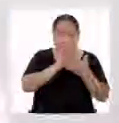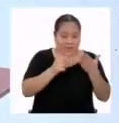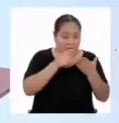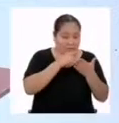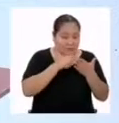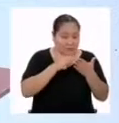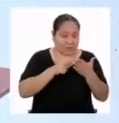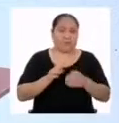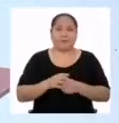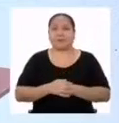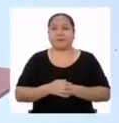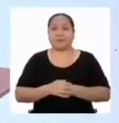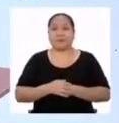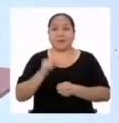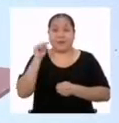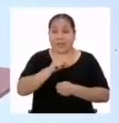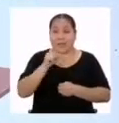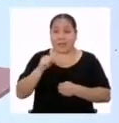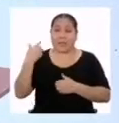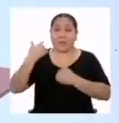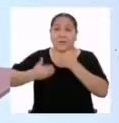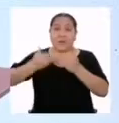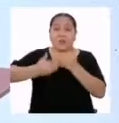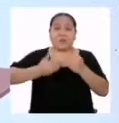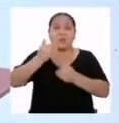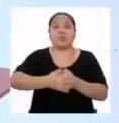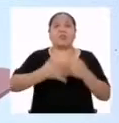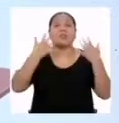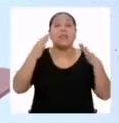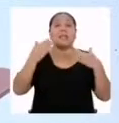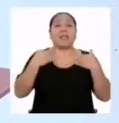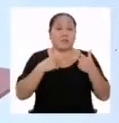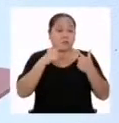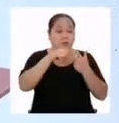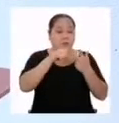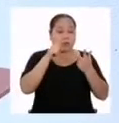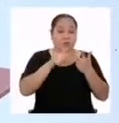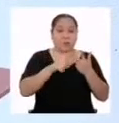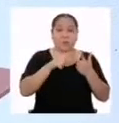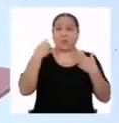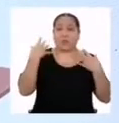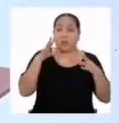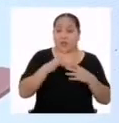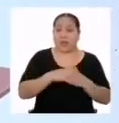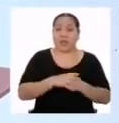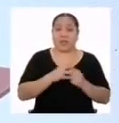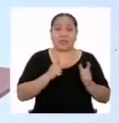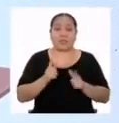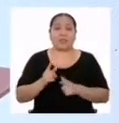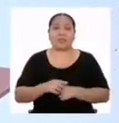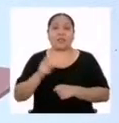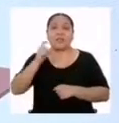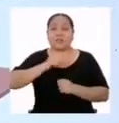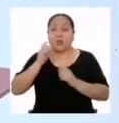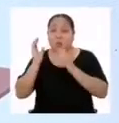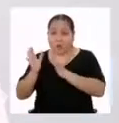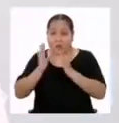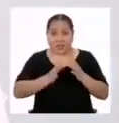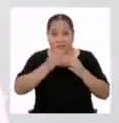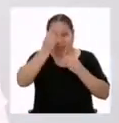características. De acuerdo con ese proceso, nosotros ya tenemos los 2 primeros pasos listos. ¿Pasamos a organizar la